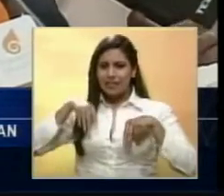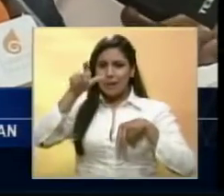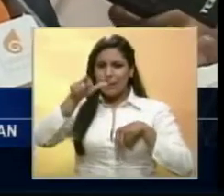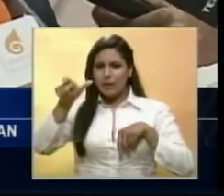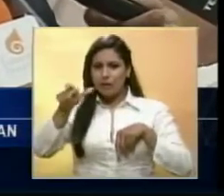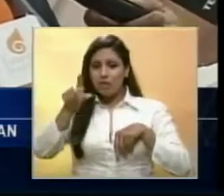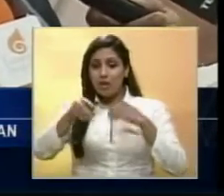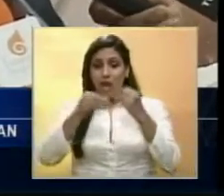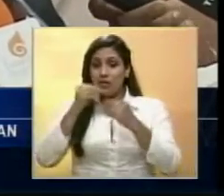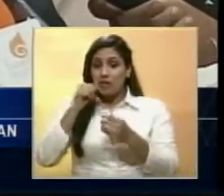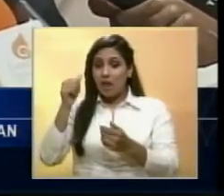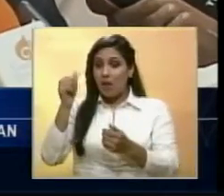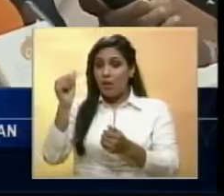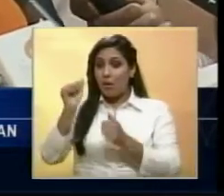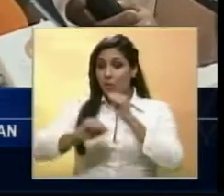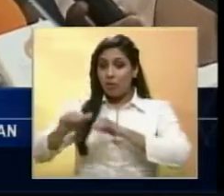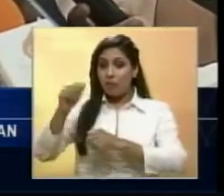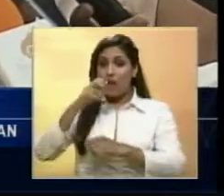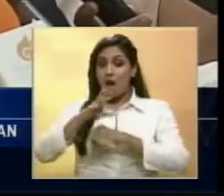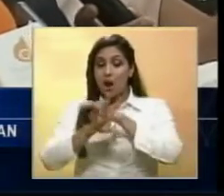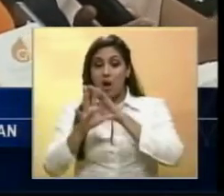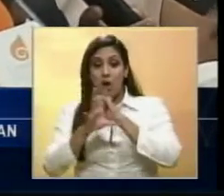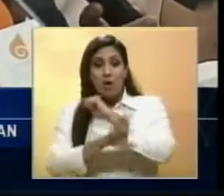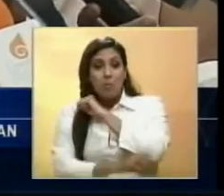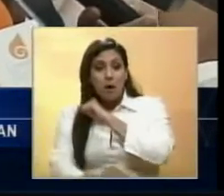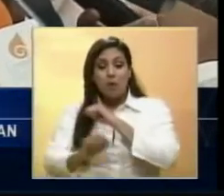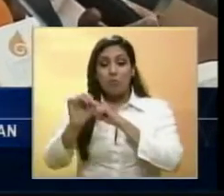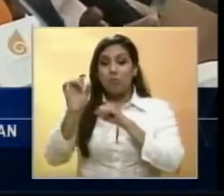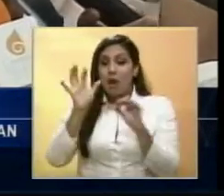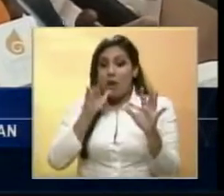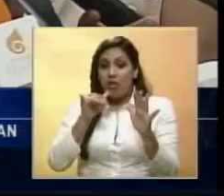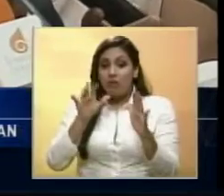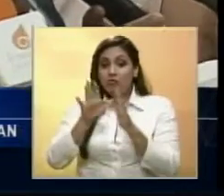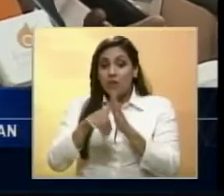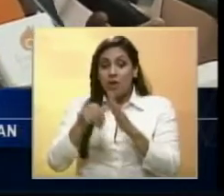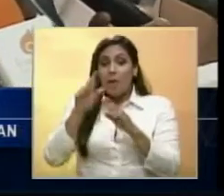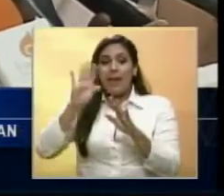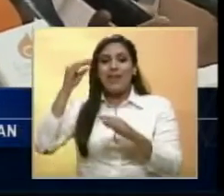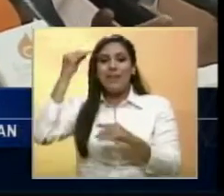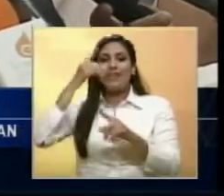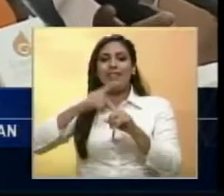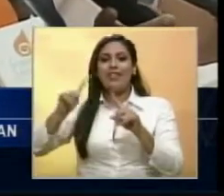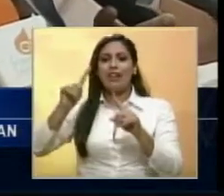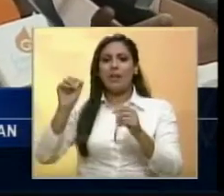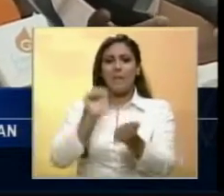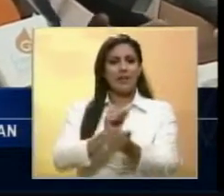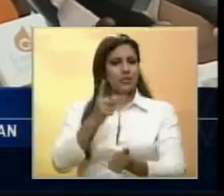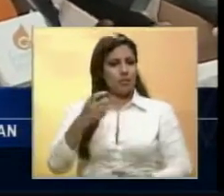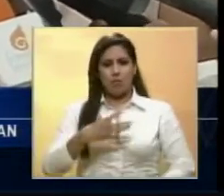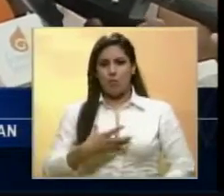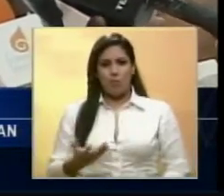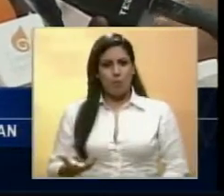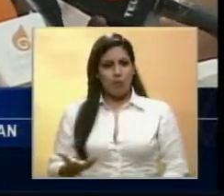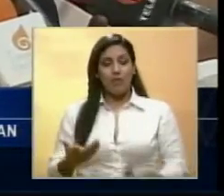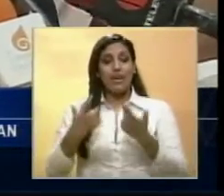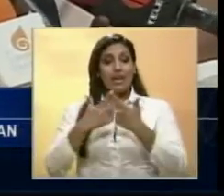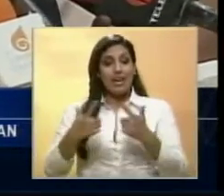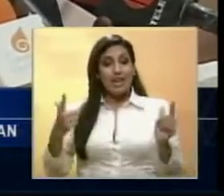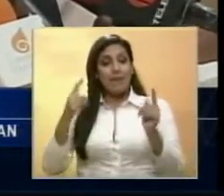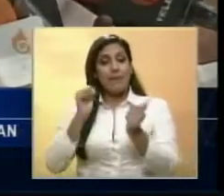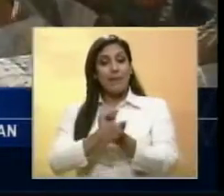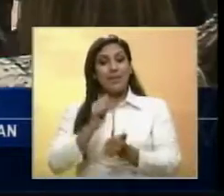que no ha cometido ningún delito más allá de pensar distinto no puede estar en prisión. Amnistía